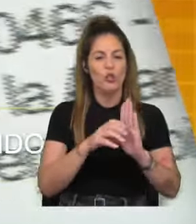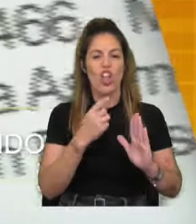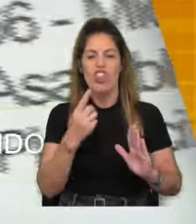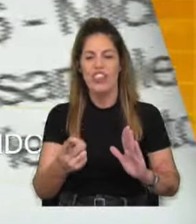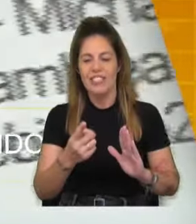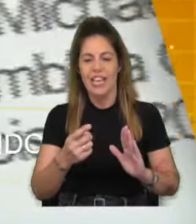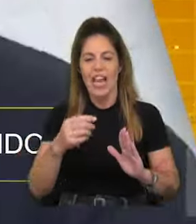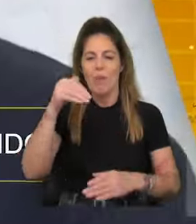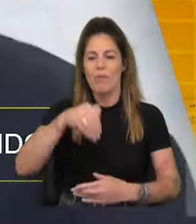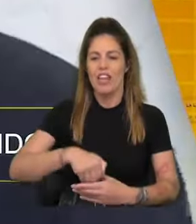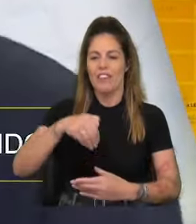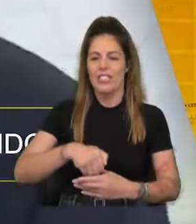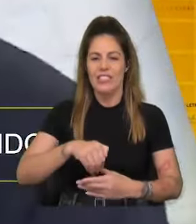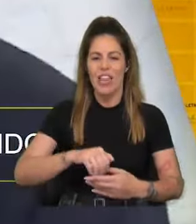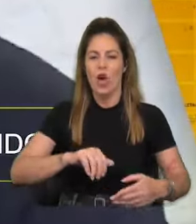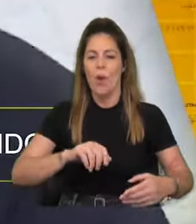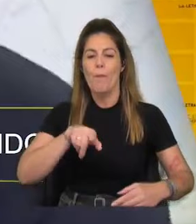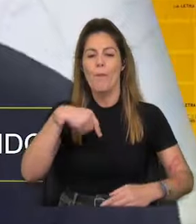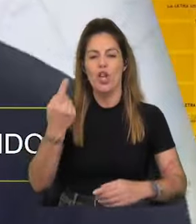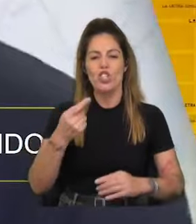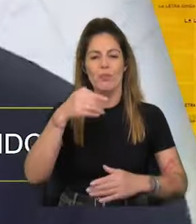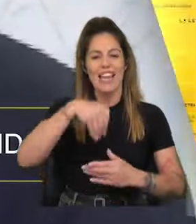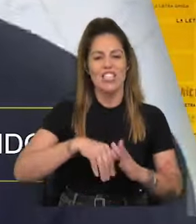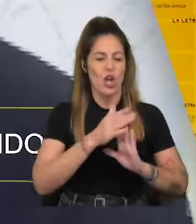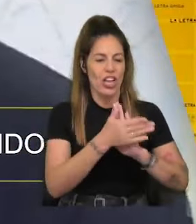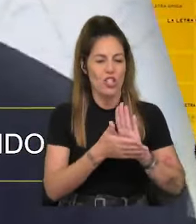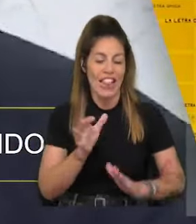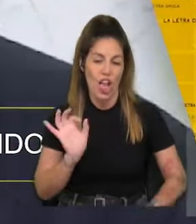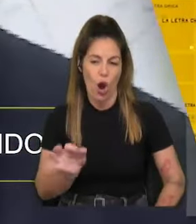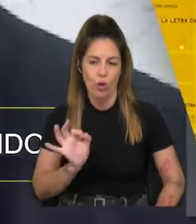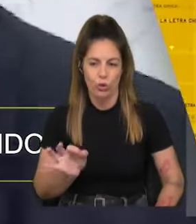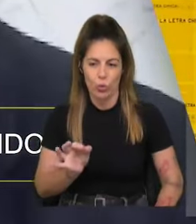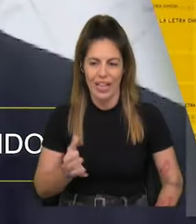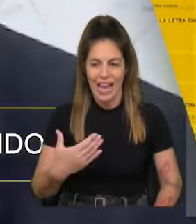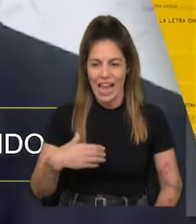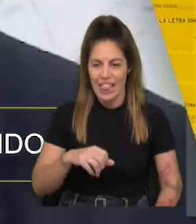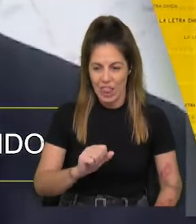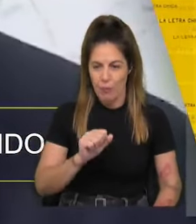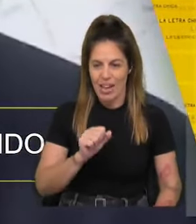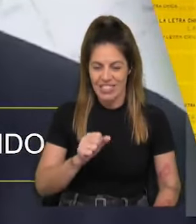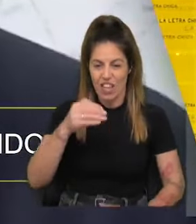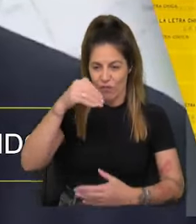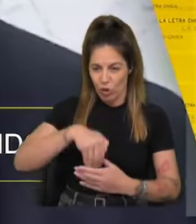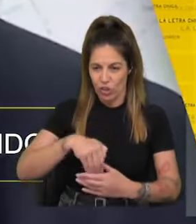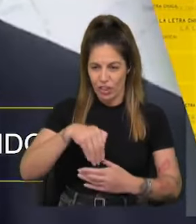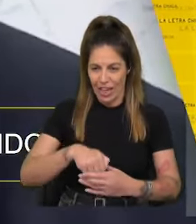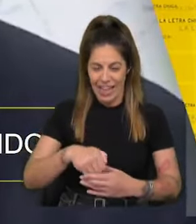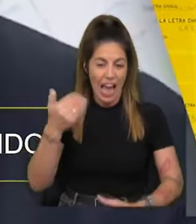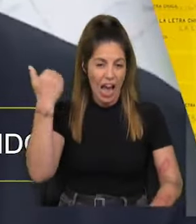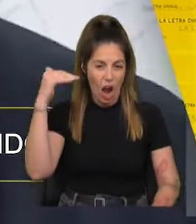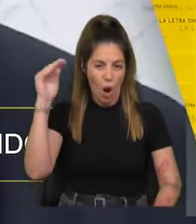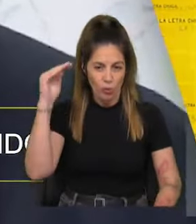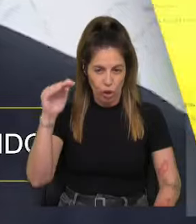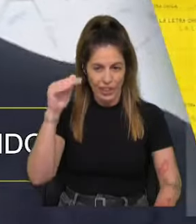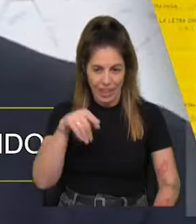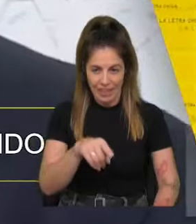plebiscitos en la próxima elección nacional que es la elección de octubre además de votar por las autoridades